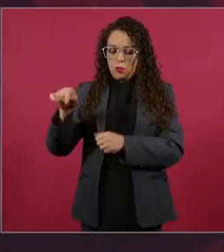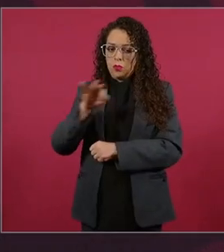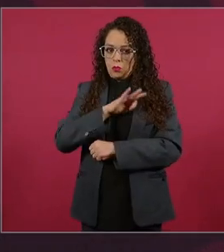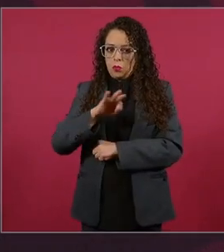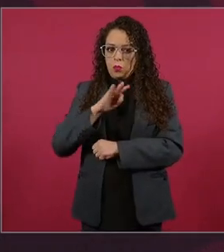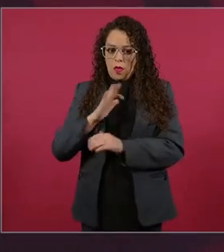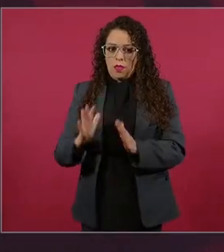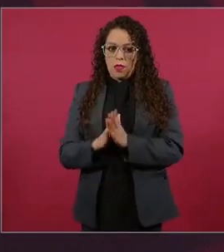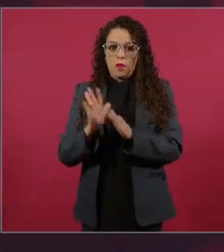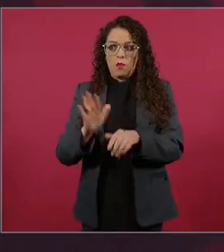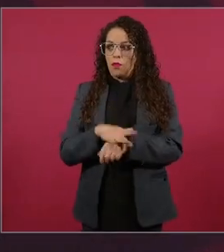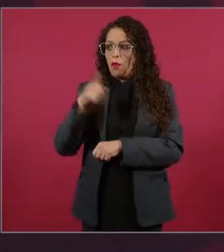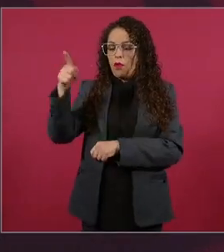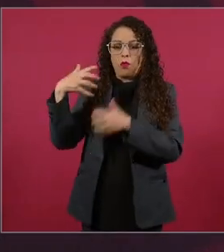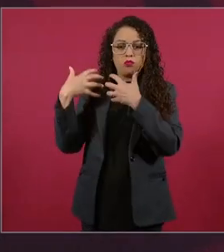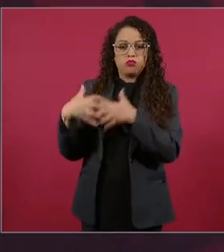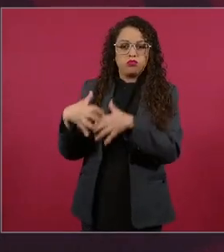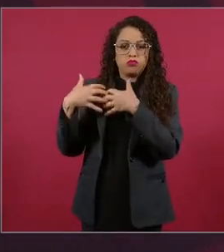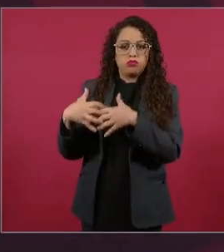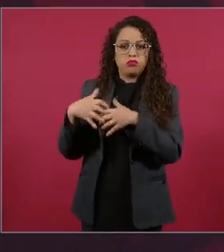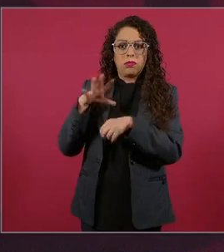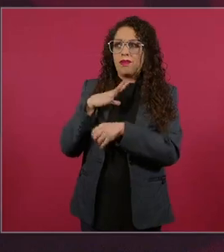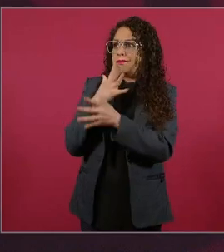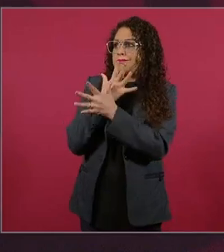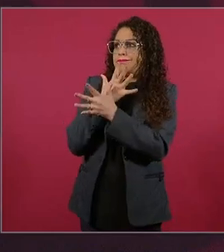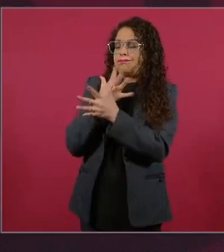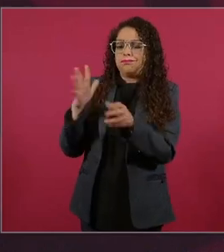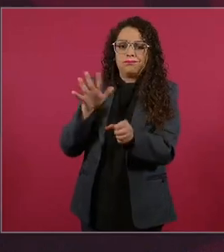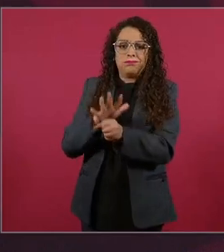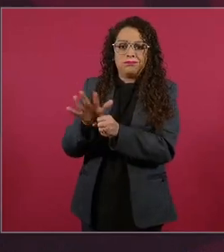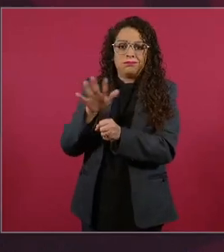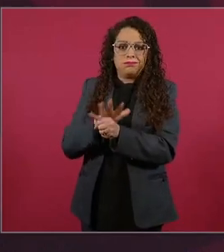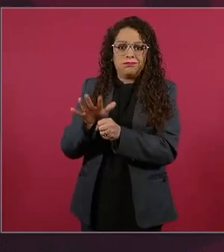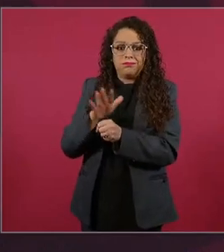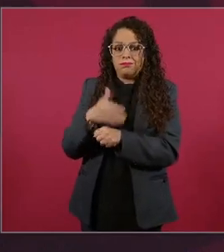con mucha capacidad allí en Ciudad Sahagún.